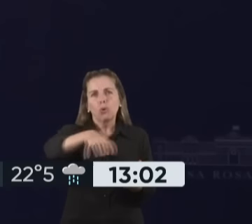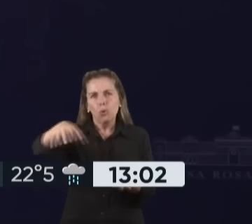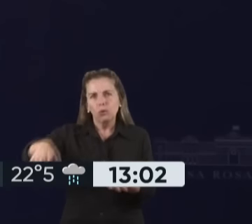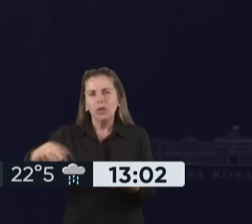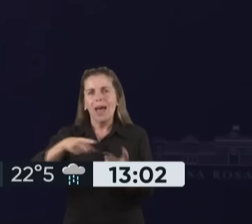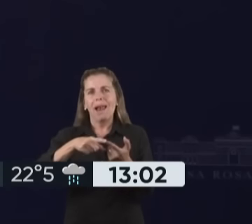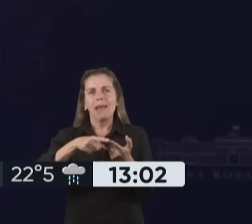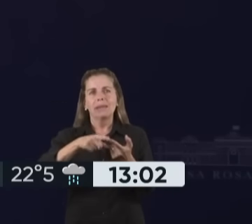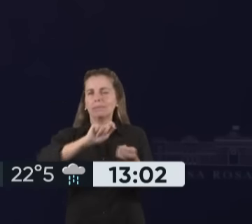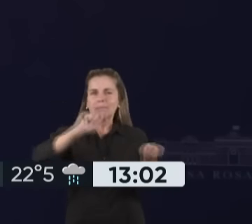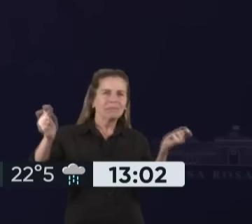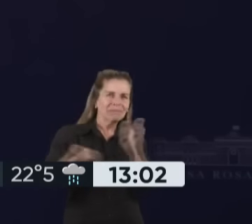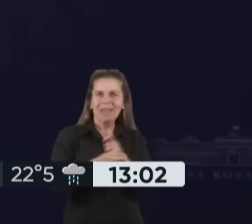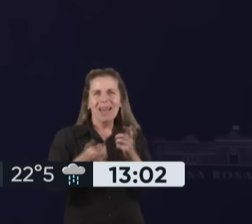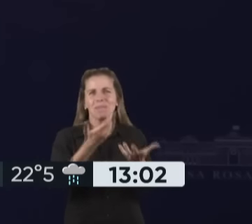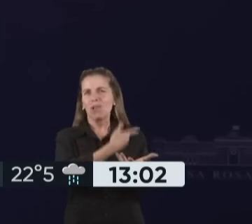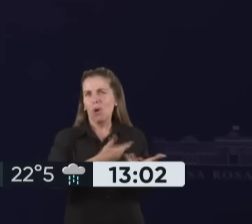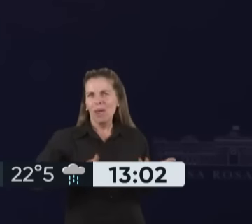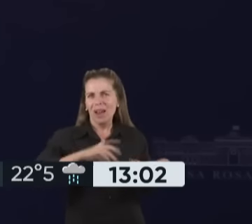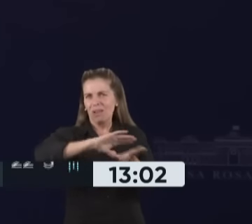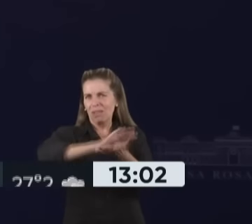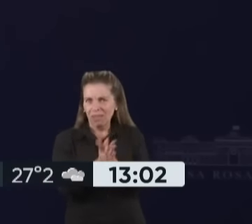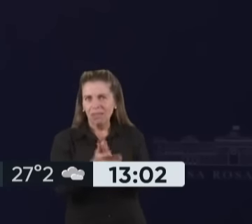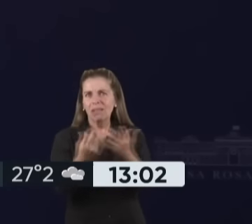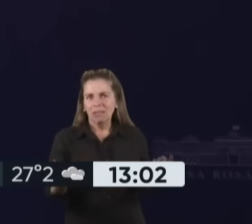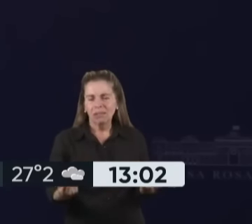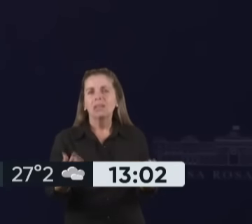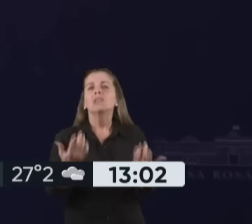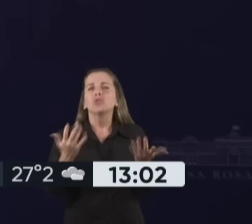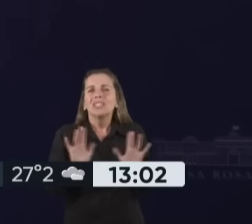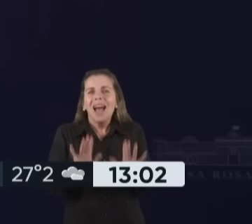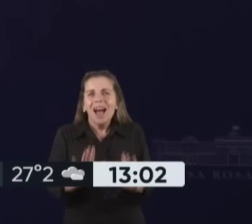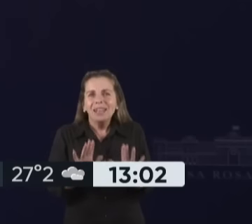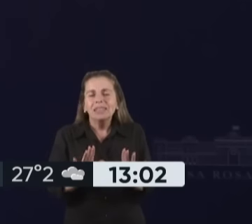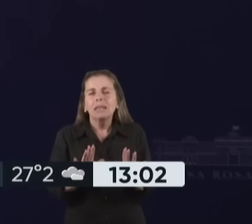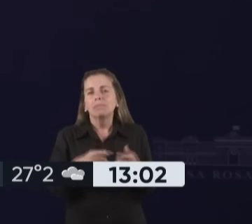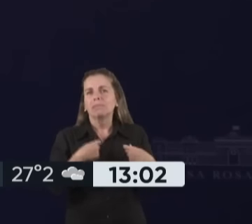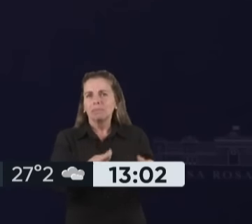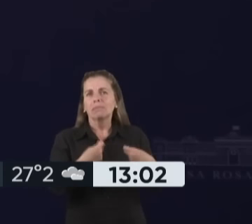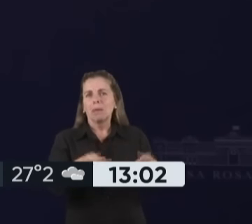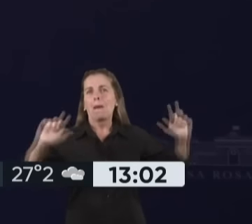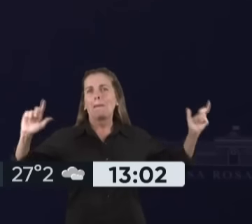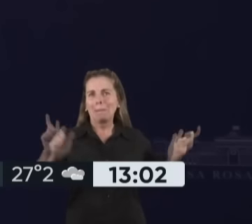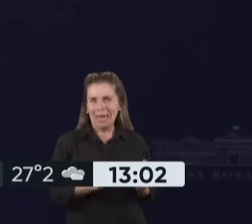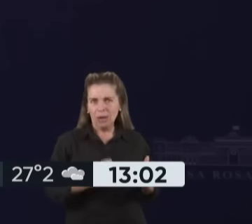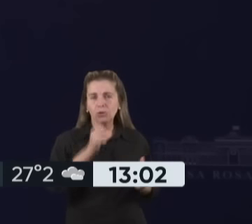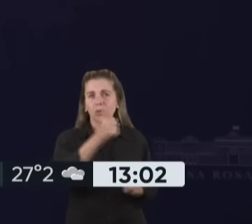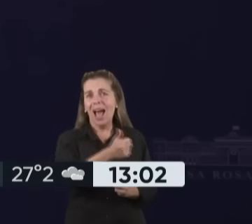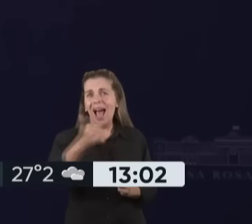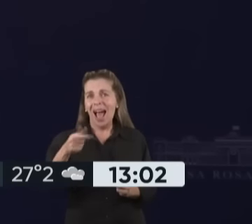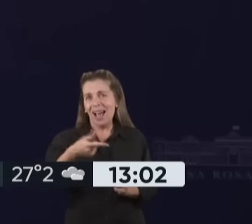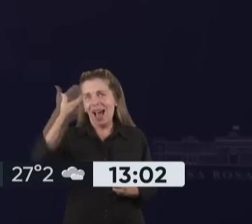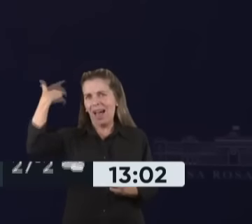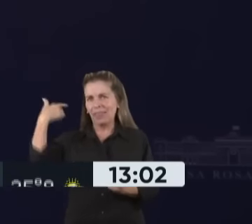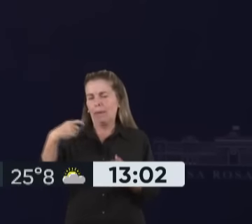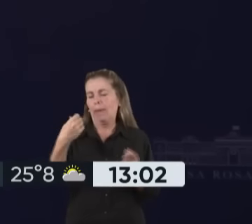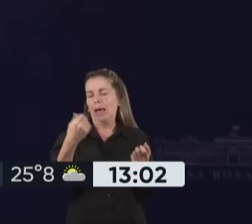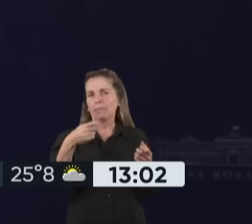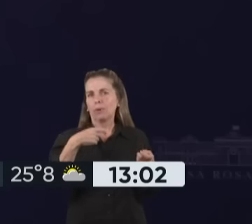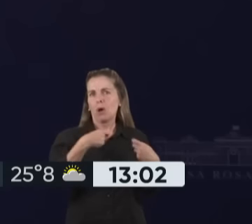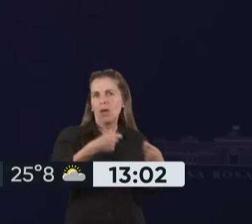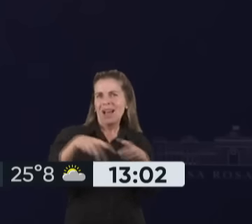concentración de operaciones en destinos estratégicos. De esta manera, la compañía pasó de ser deficitaria con una pérdida